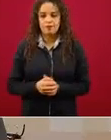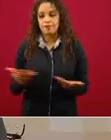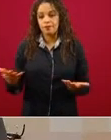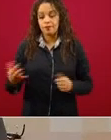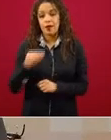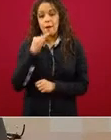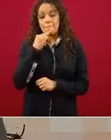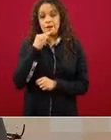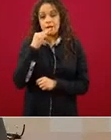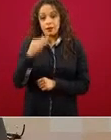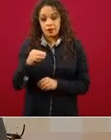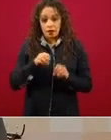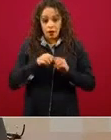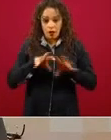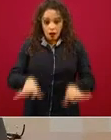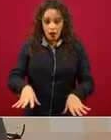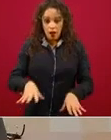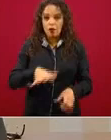atenta y